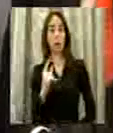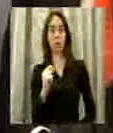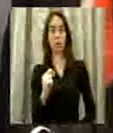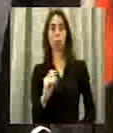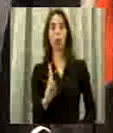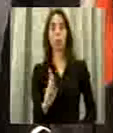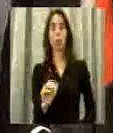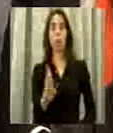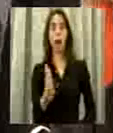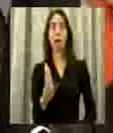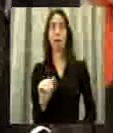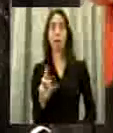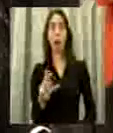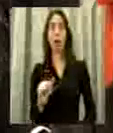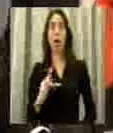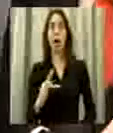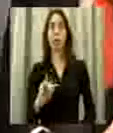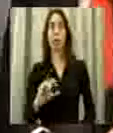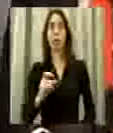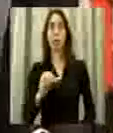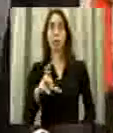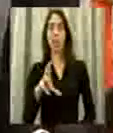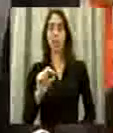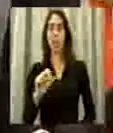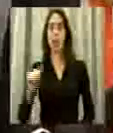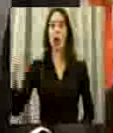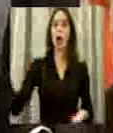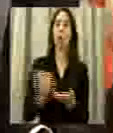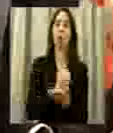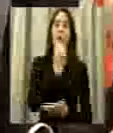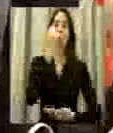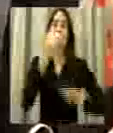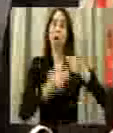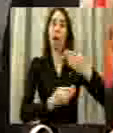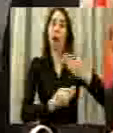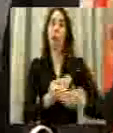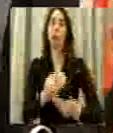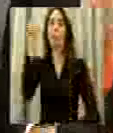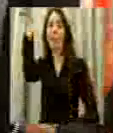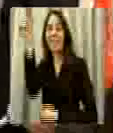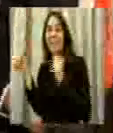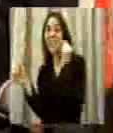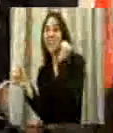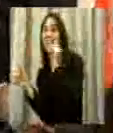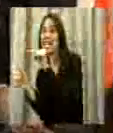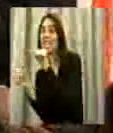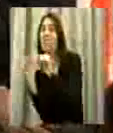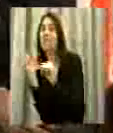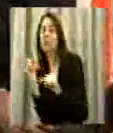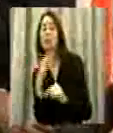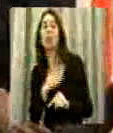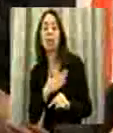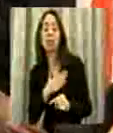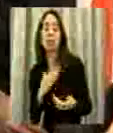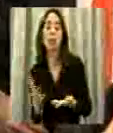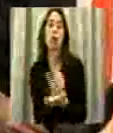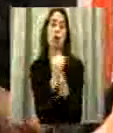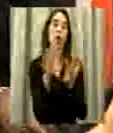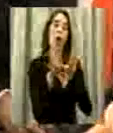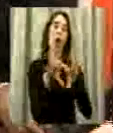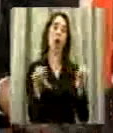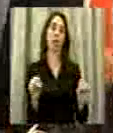Bárbara Figueroa, con quien logramos avanzar y quien siempre quiso llegar a un acuerdo.